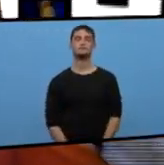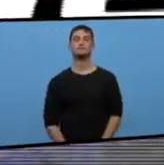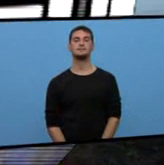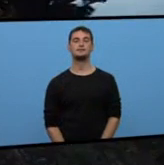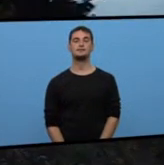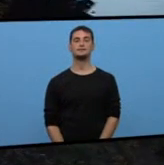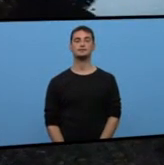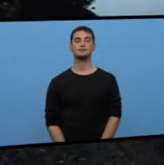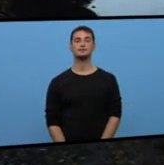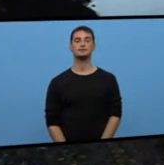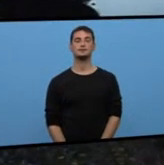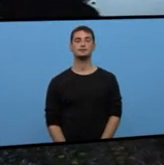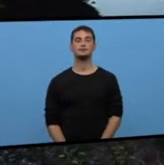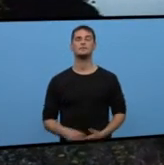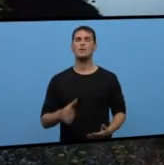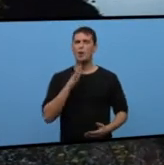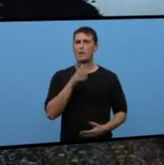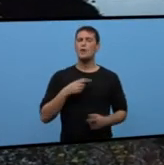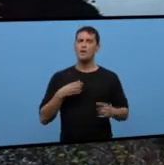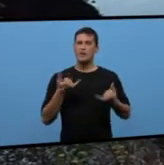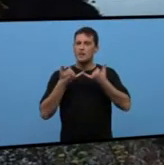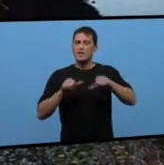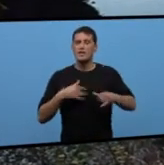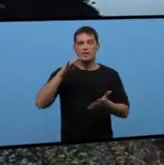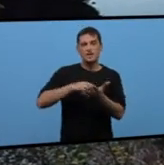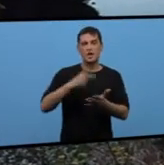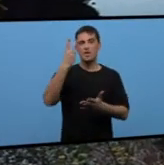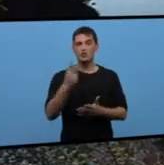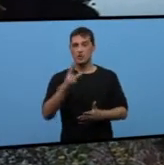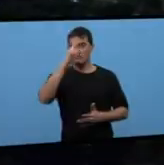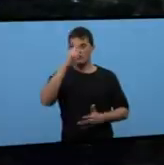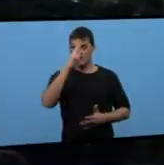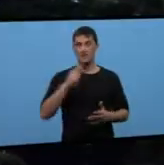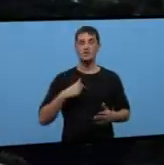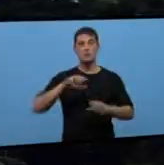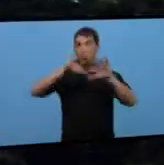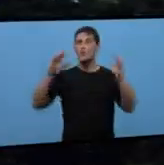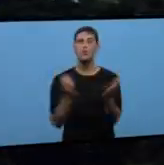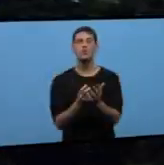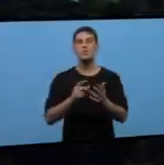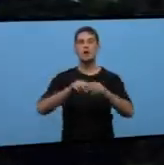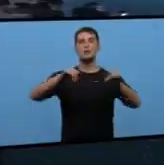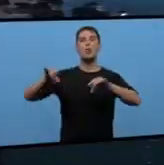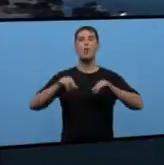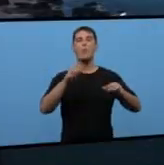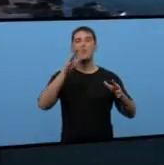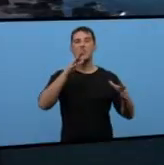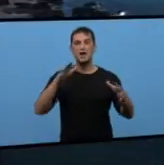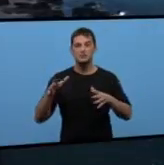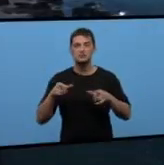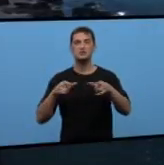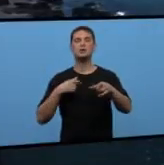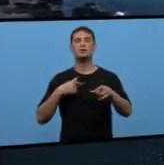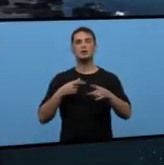Con motivo da celebración, o día 2 de febreiro do Día Mundial dos Humedais, o Concello de Ribadeo organiza este domingo unha xornada